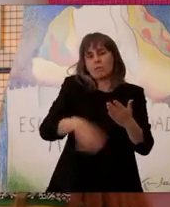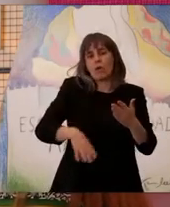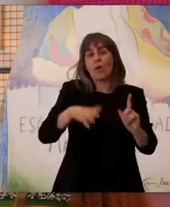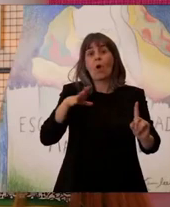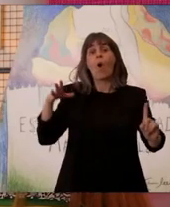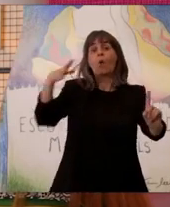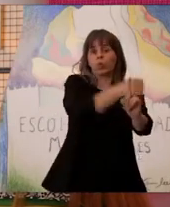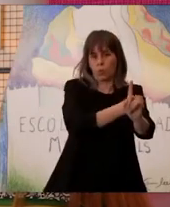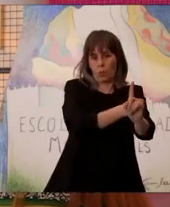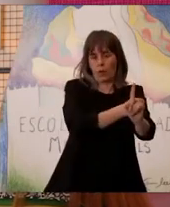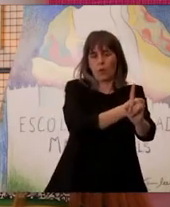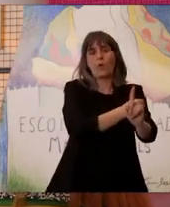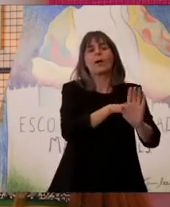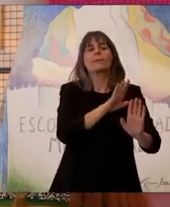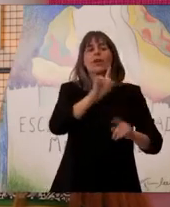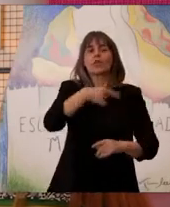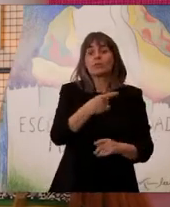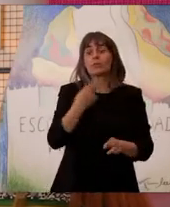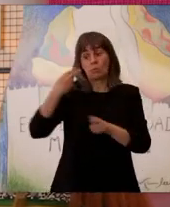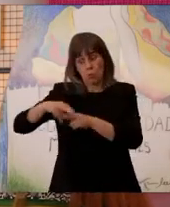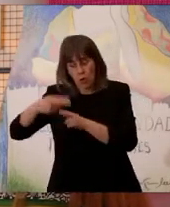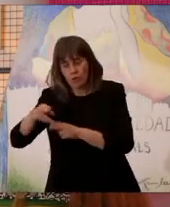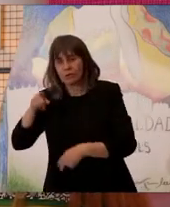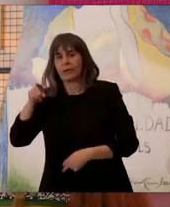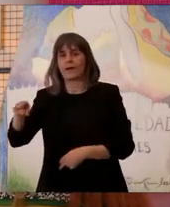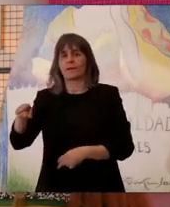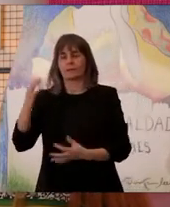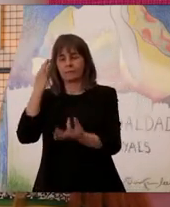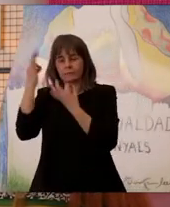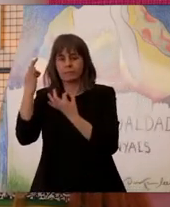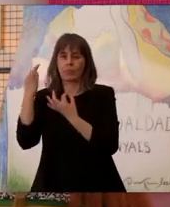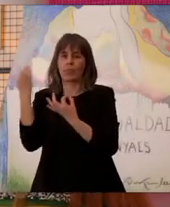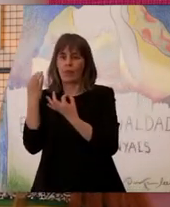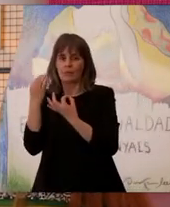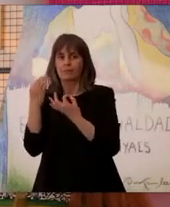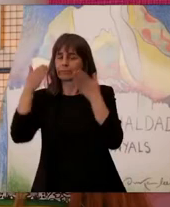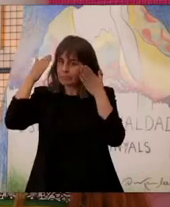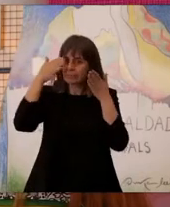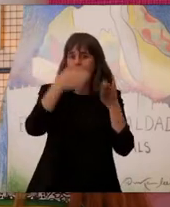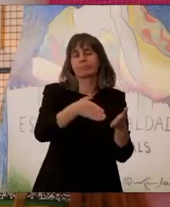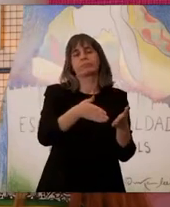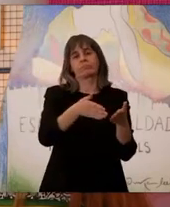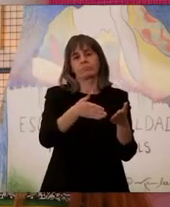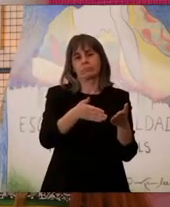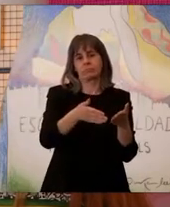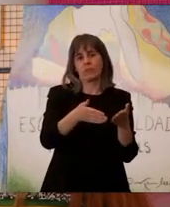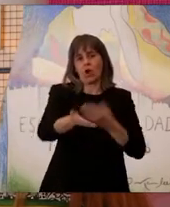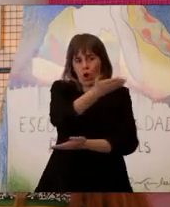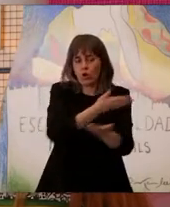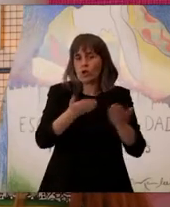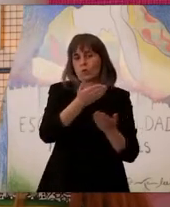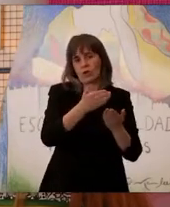tiene que venir pues la política concreta que y ver si aquello funciona o no y contrastarlo con el movimiento